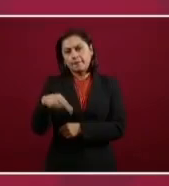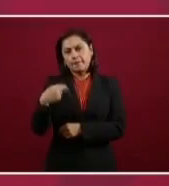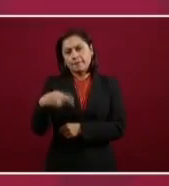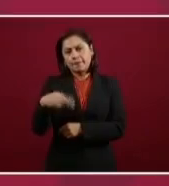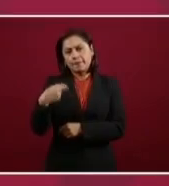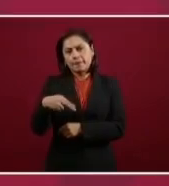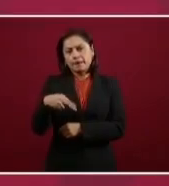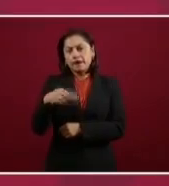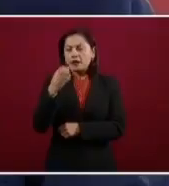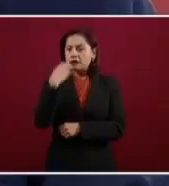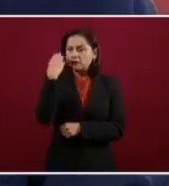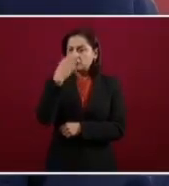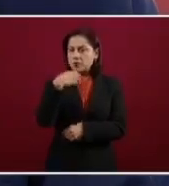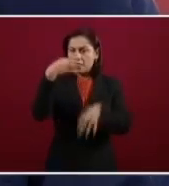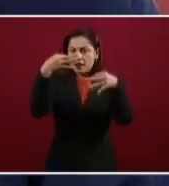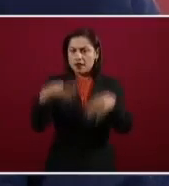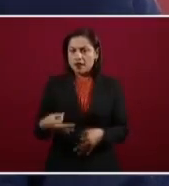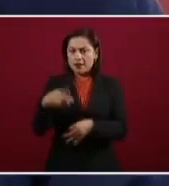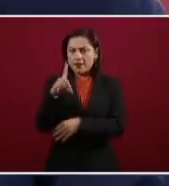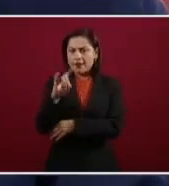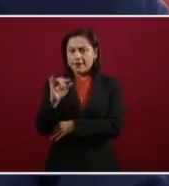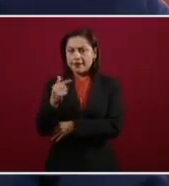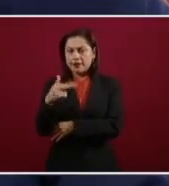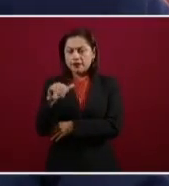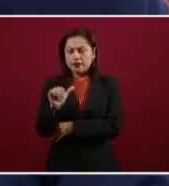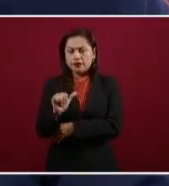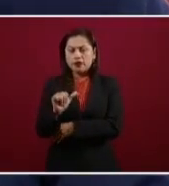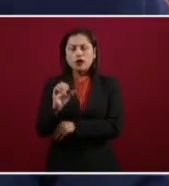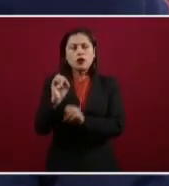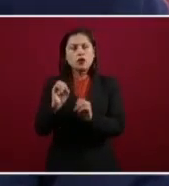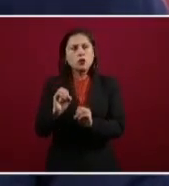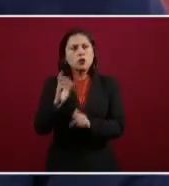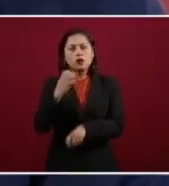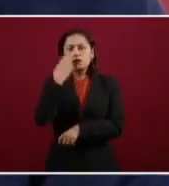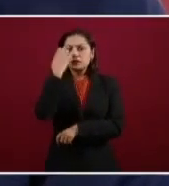digna o al 100